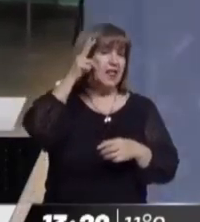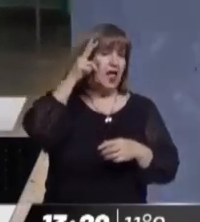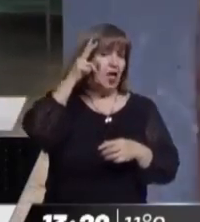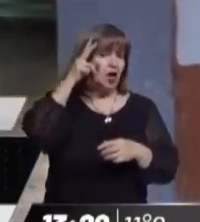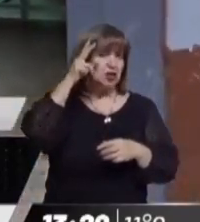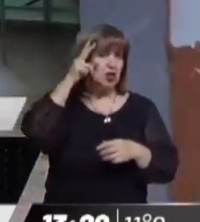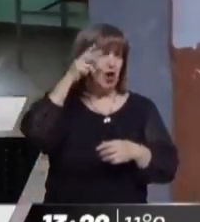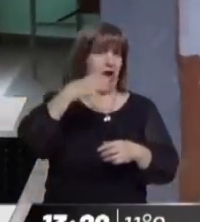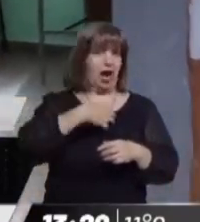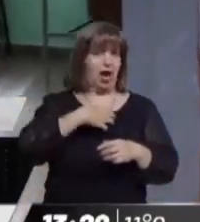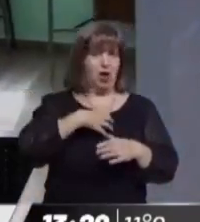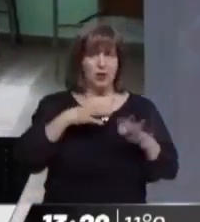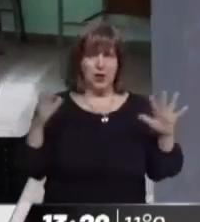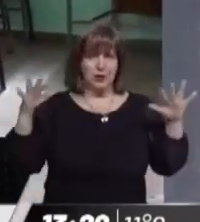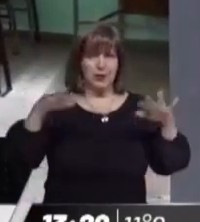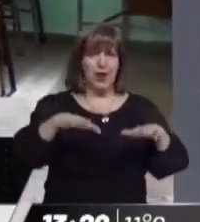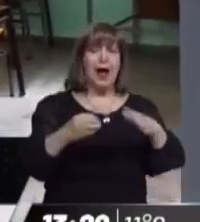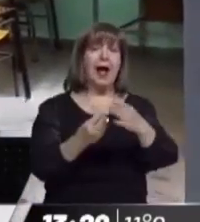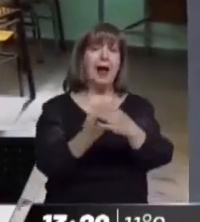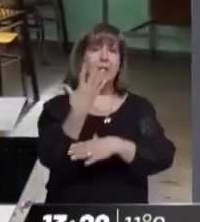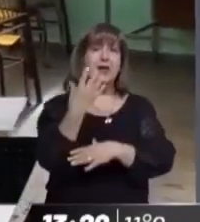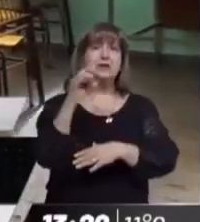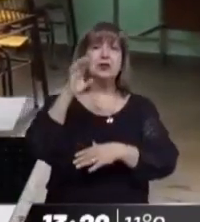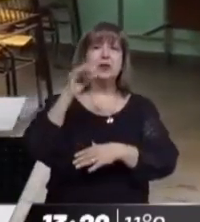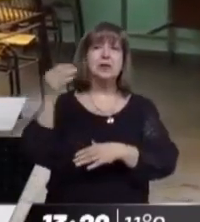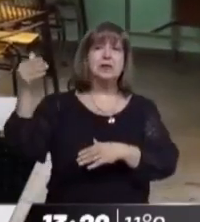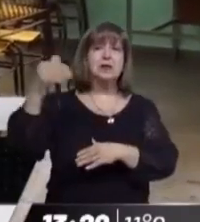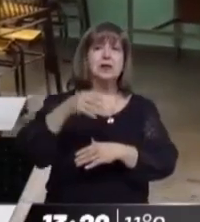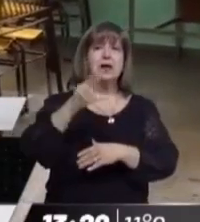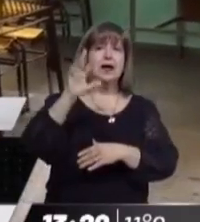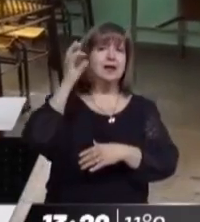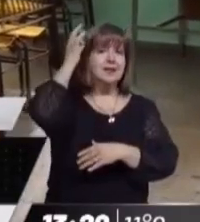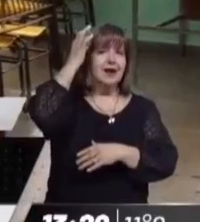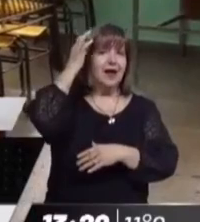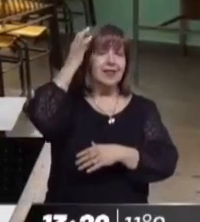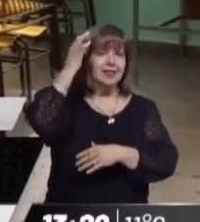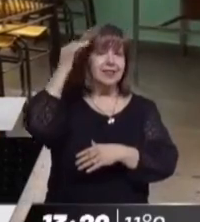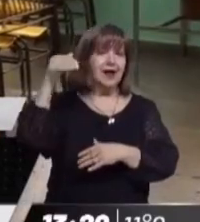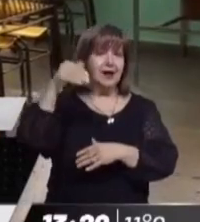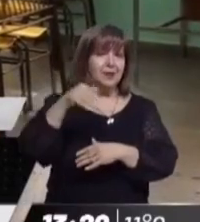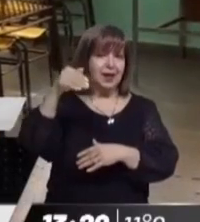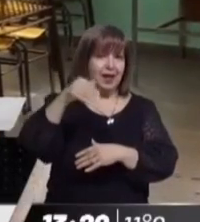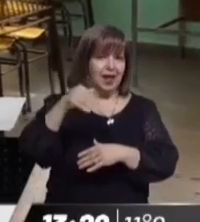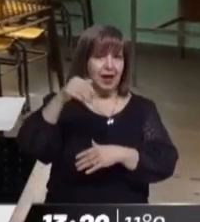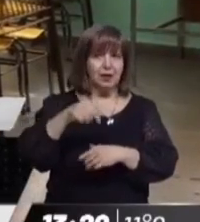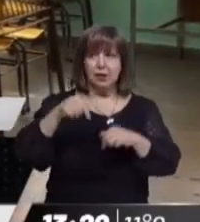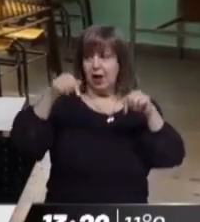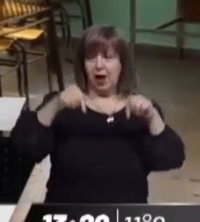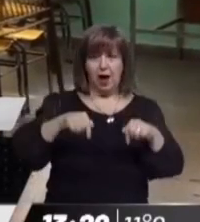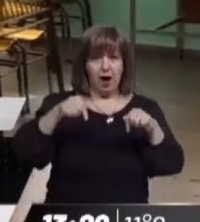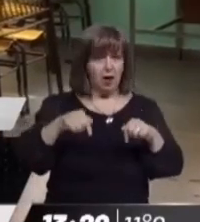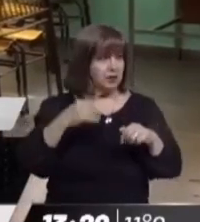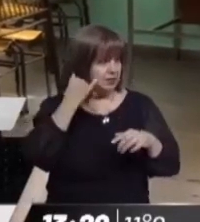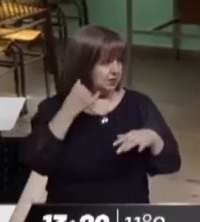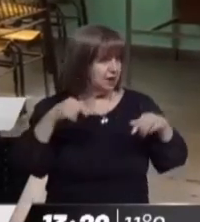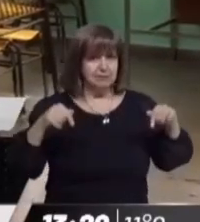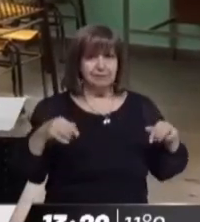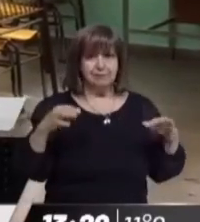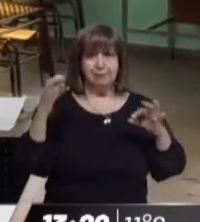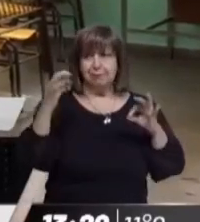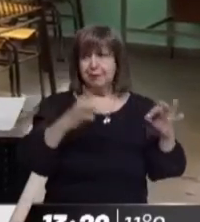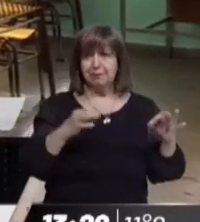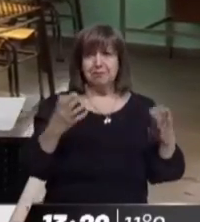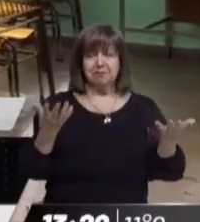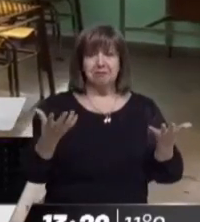niños que asisten justamente en el turno mañana, vinieron 30 nada más. Incluso ahora tendrían que estar algunos